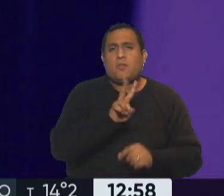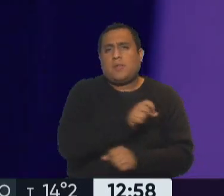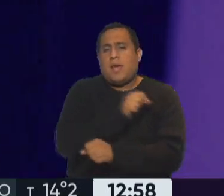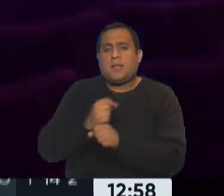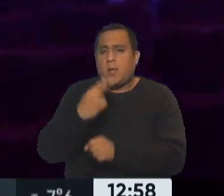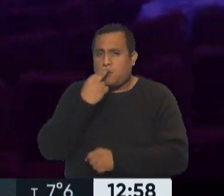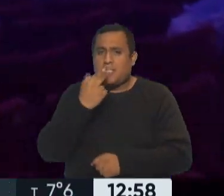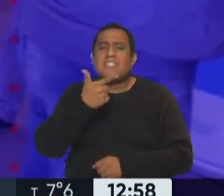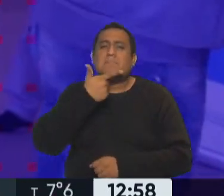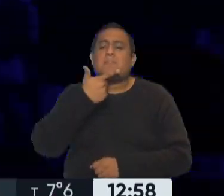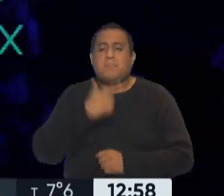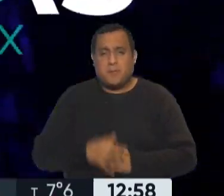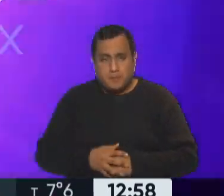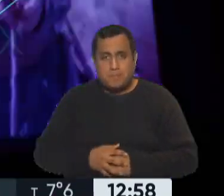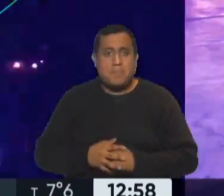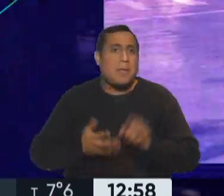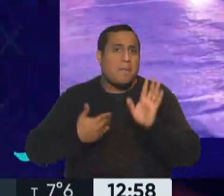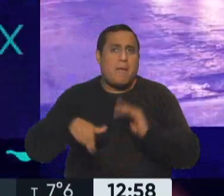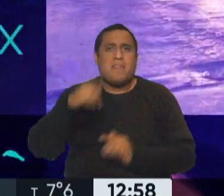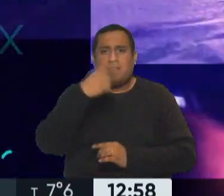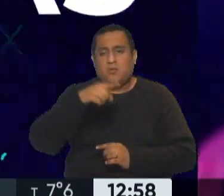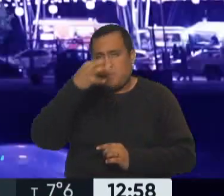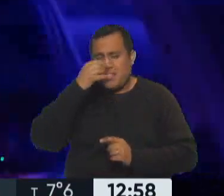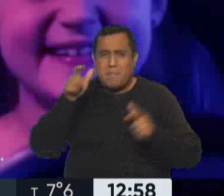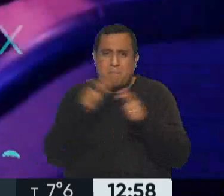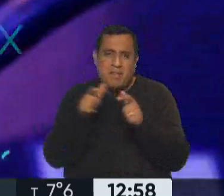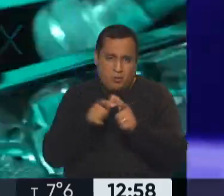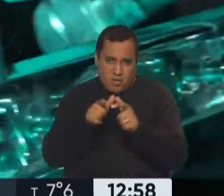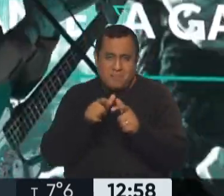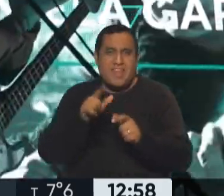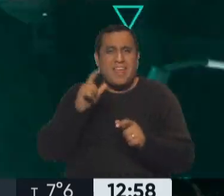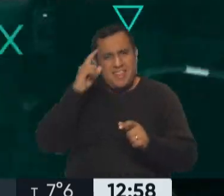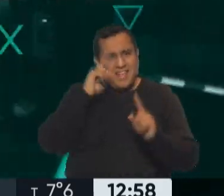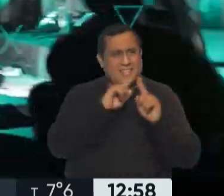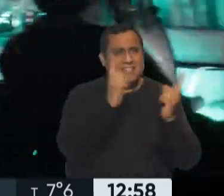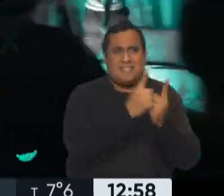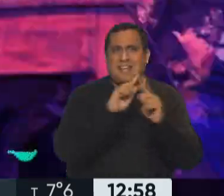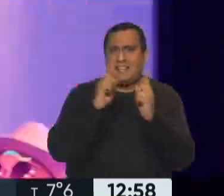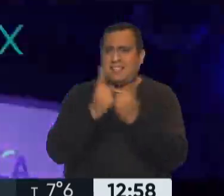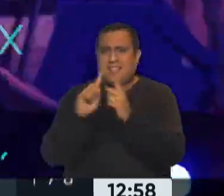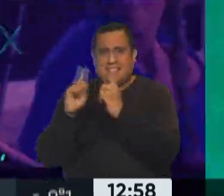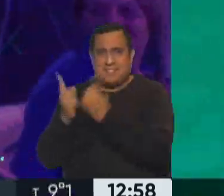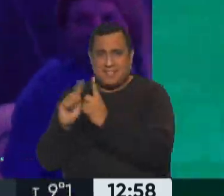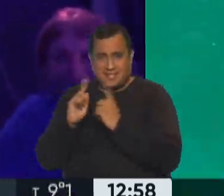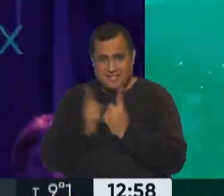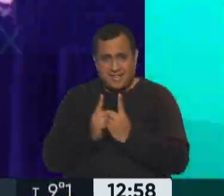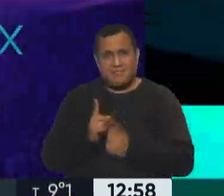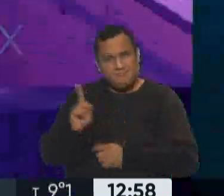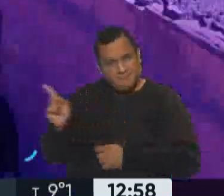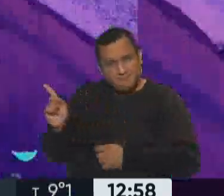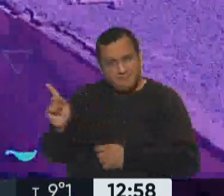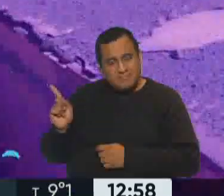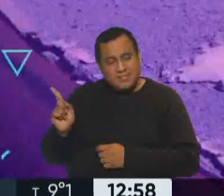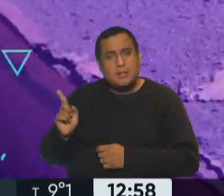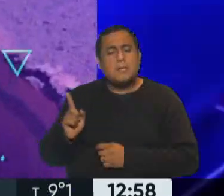de septiembre, con más de 120 películas en 10 salas de toda la provincia, como dice en la pantalla, que